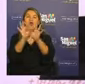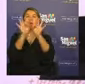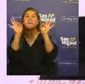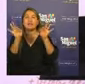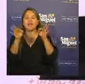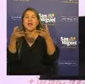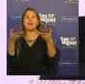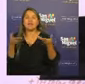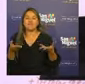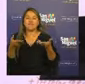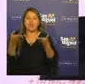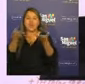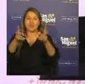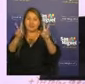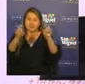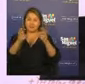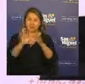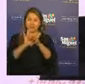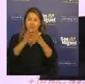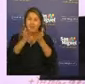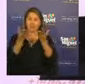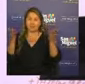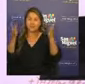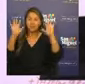el trabajo que realizan los gendarmes.